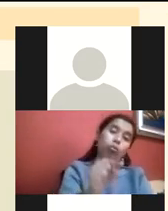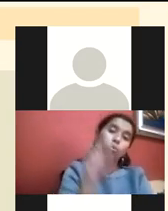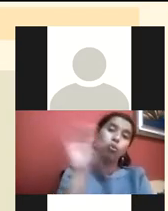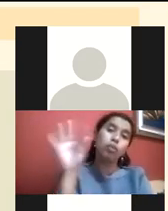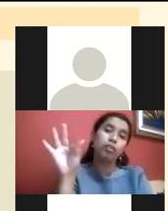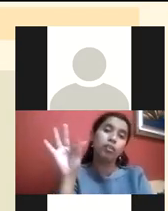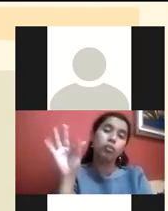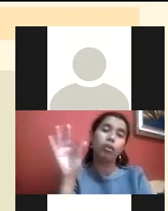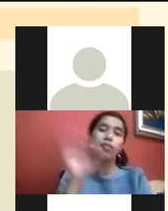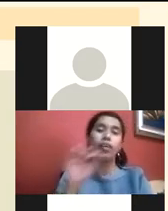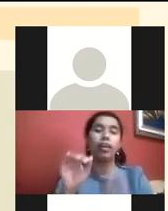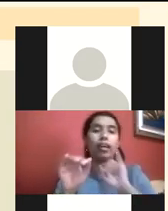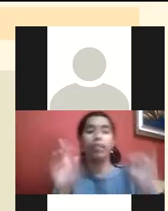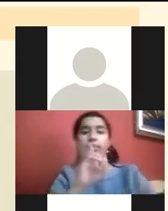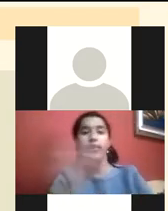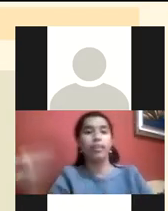derecha.